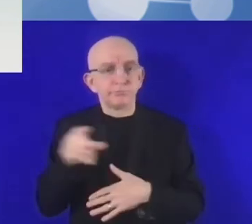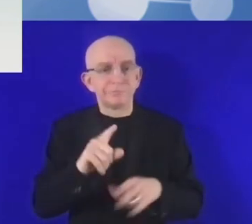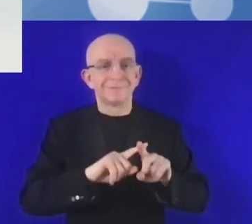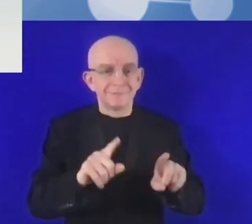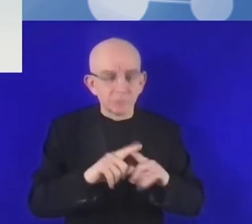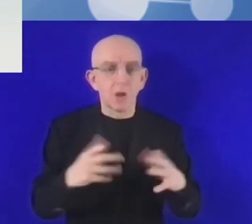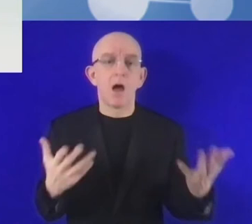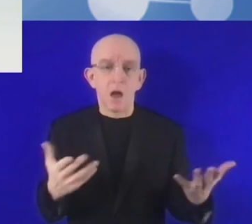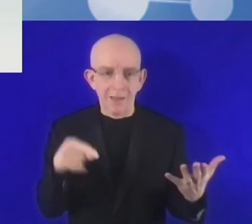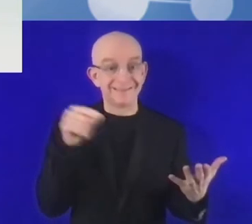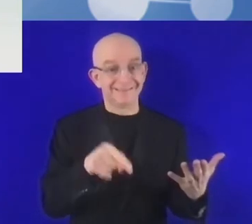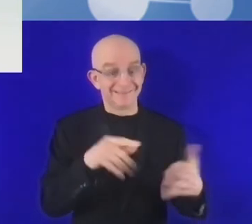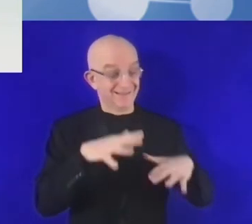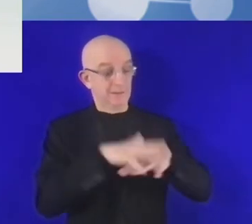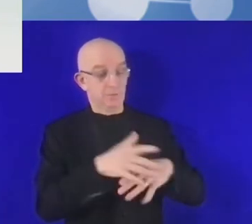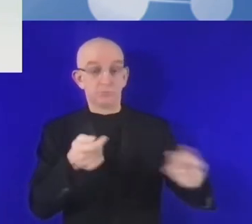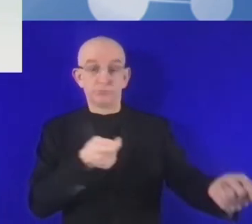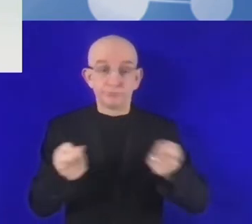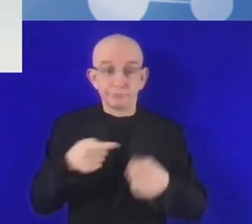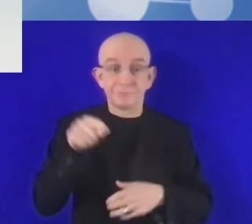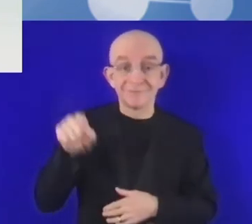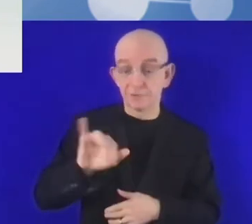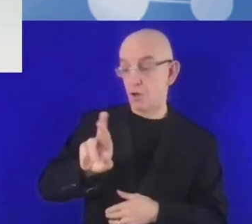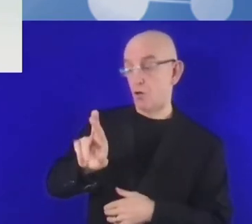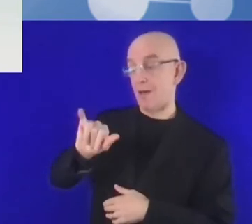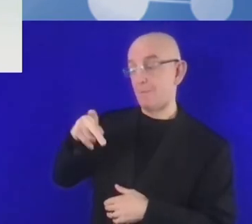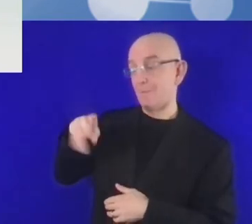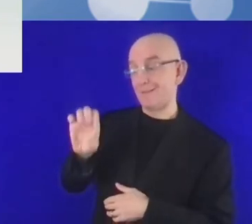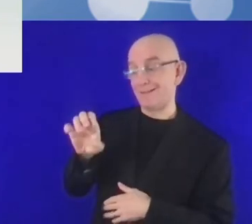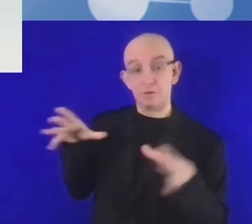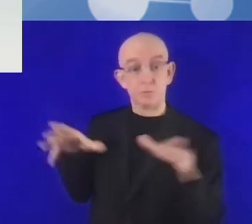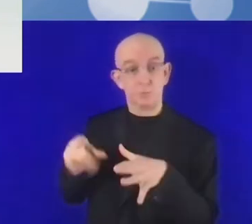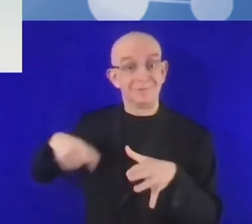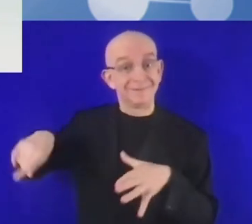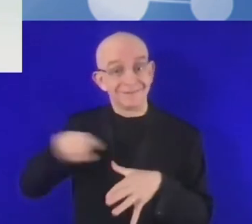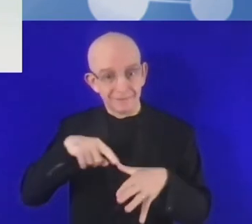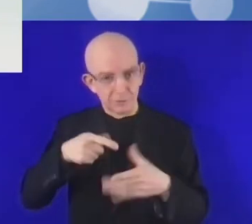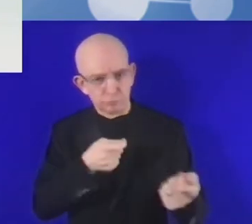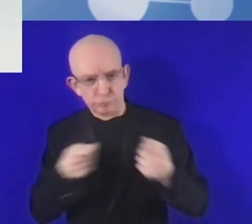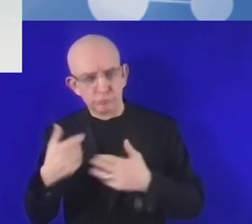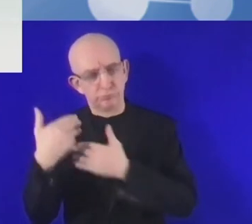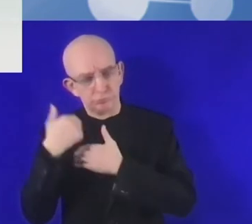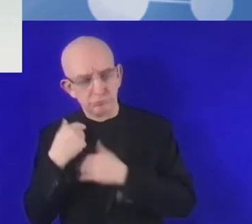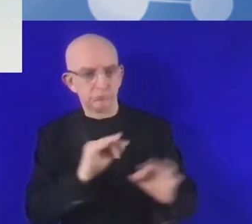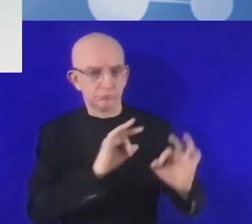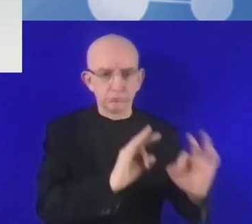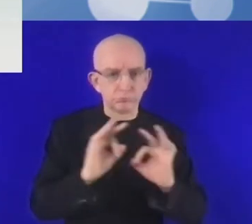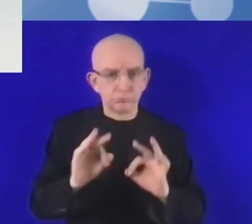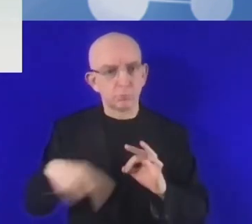otros, verificar qué es lo que funciona y qué es lo que no funciona, encontrar los temores de los